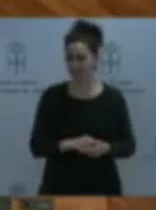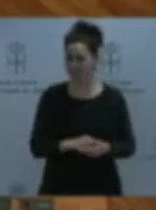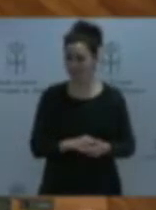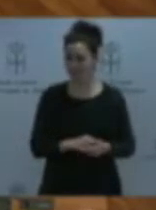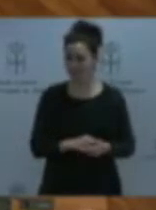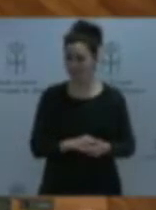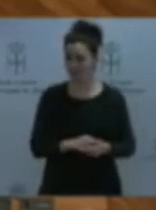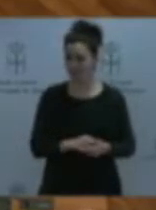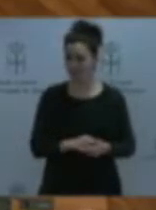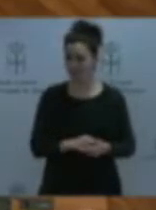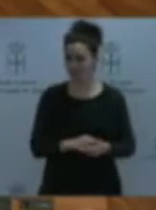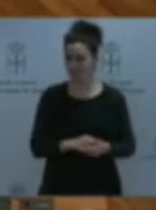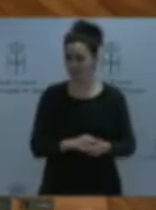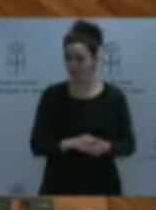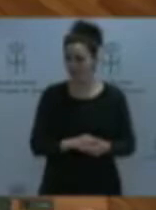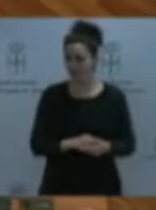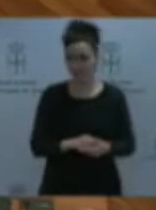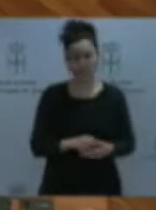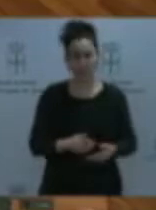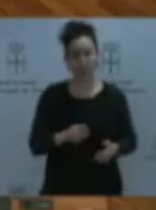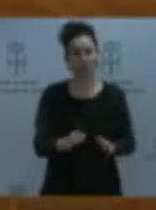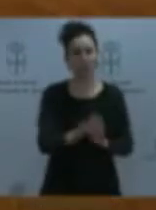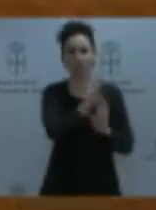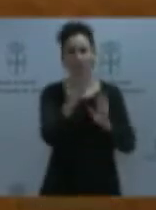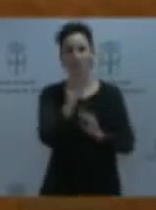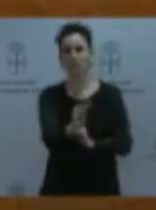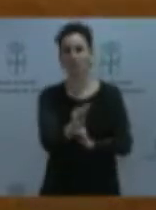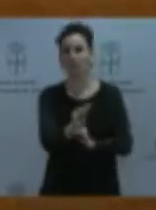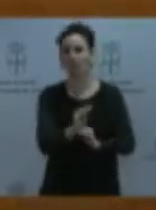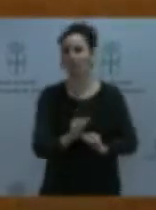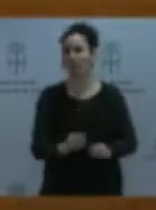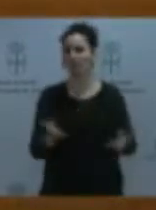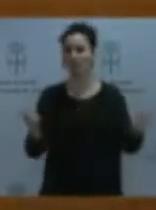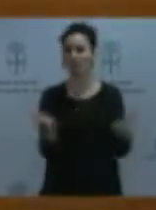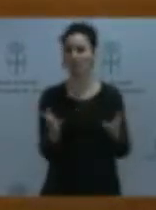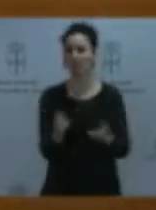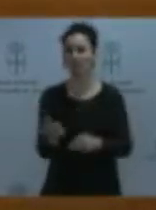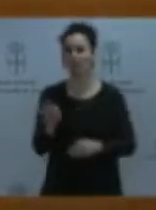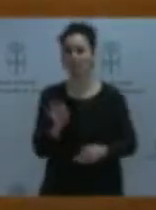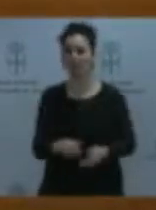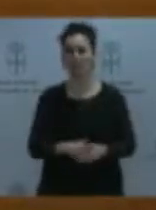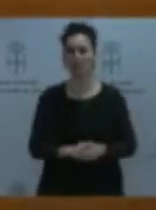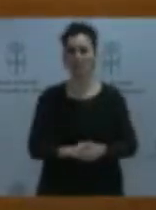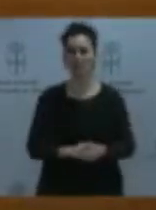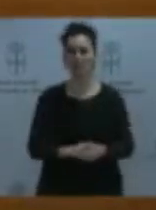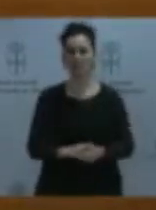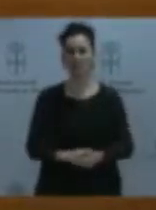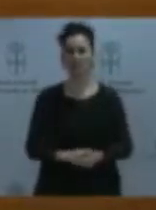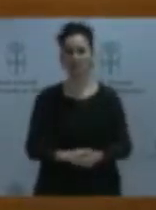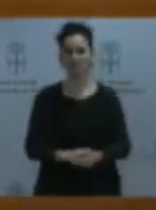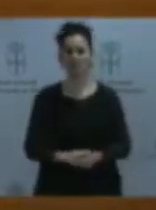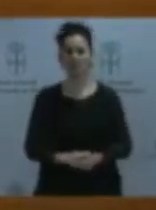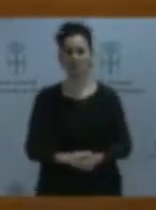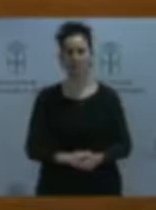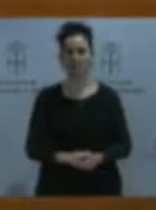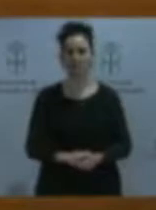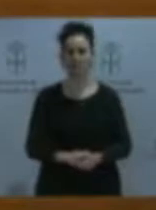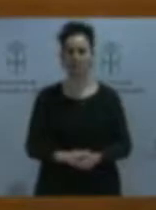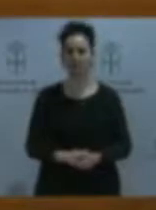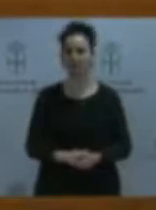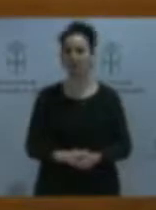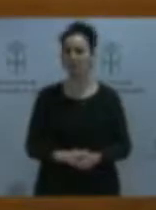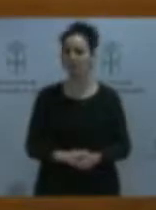hicimos al consejero de Presidencia. Mire, lo primero que queremos proponerles es que cumpla el Gobierno con su